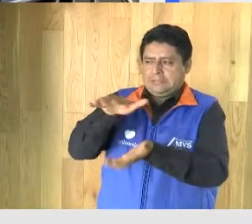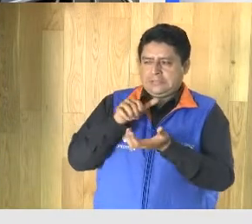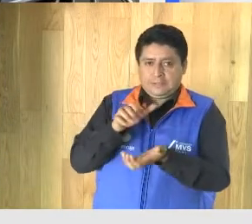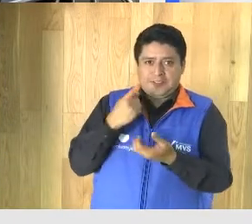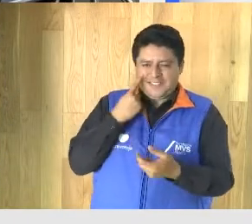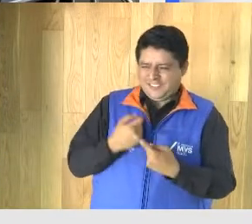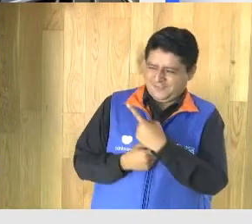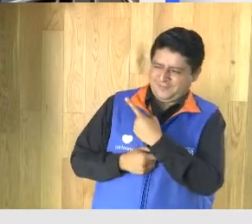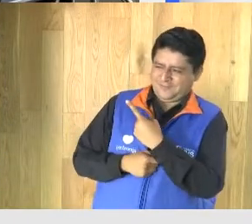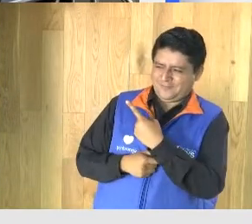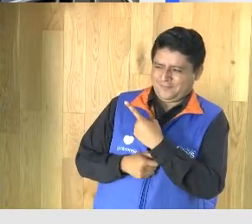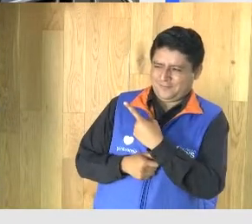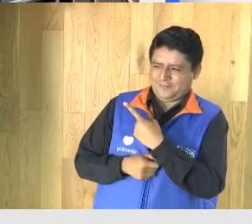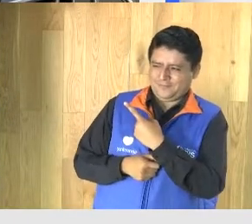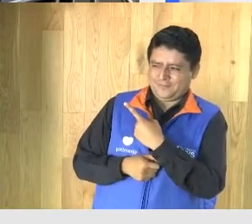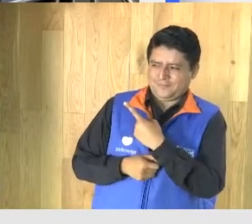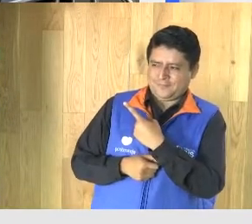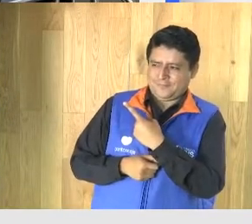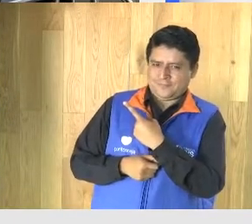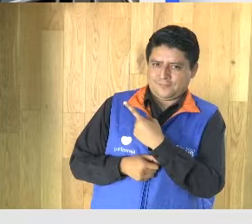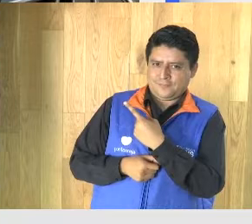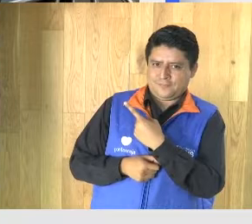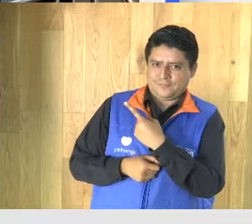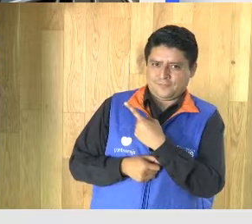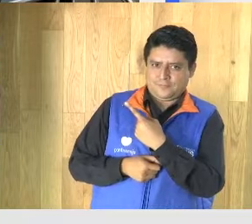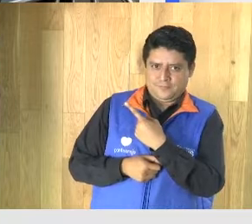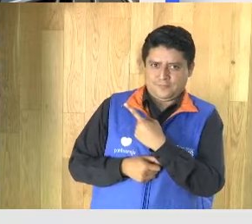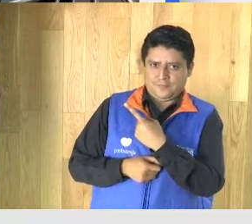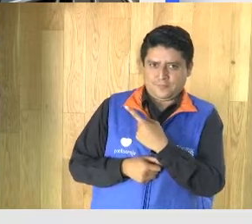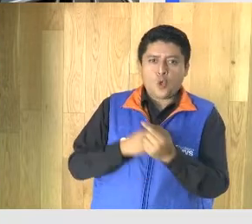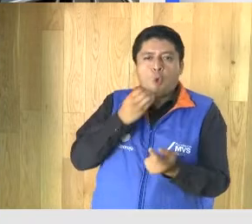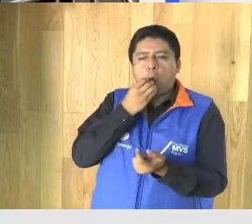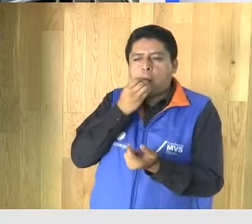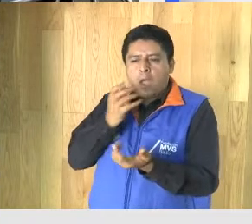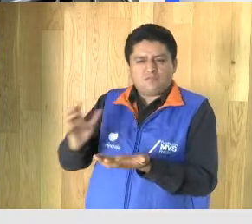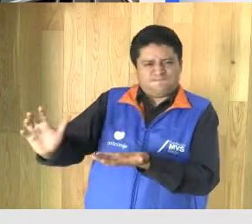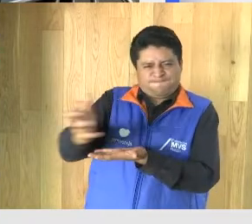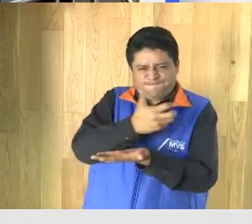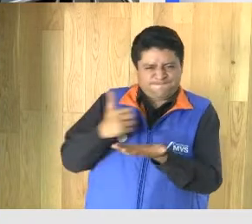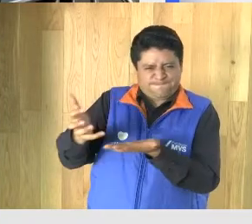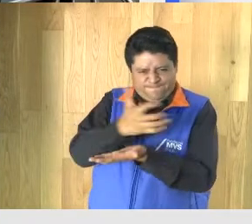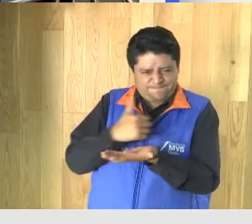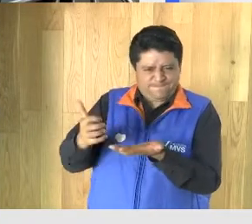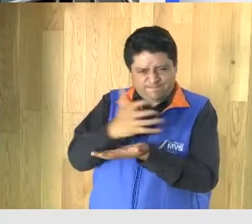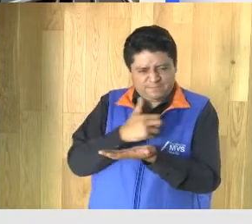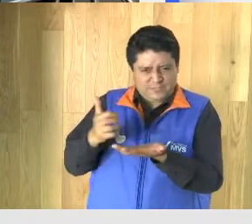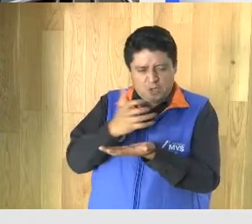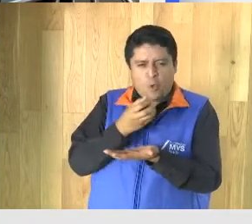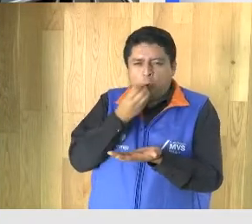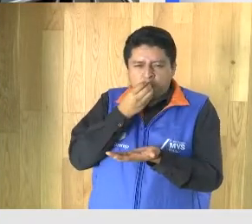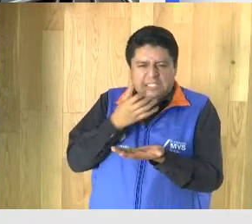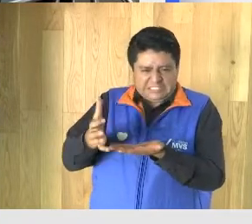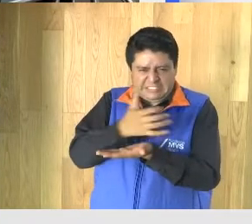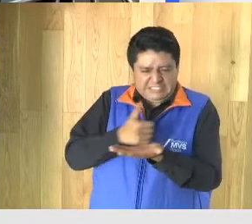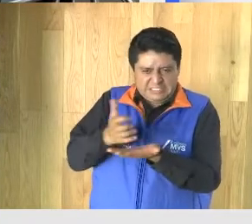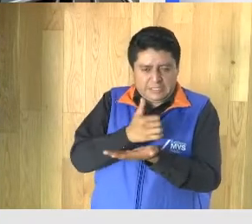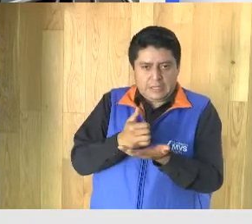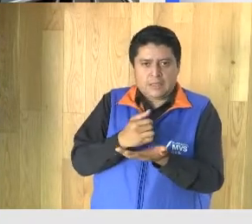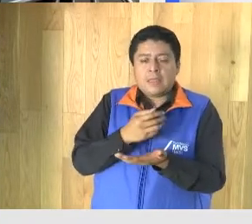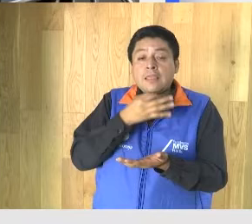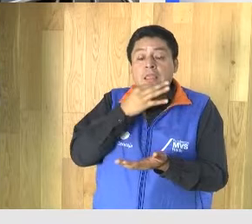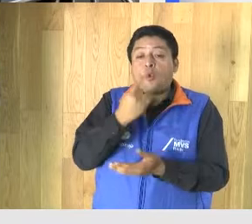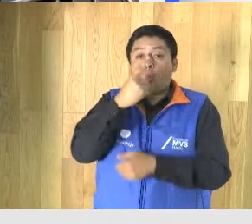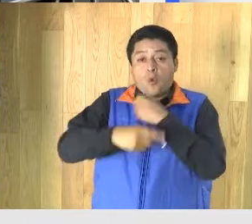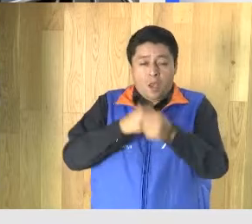esta iniciativa, que es el Global Footprint Network, calcula cada año cuando